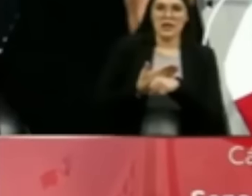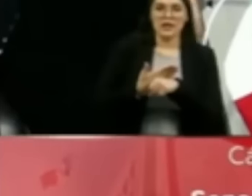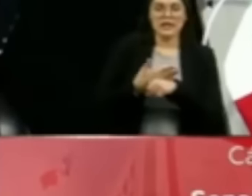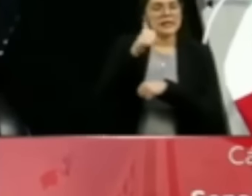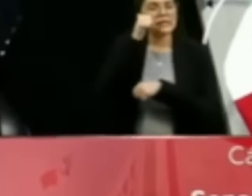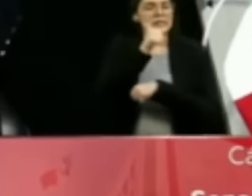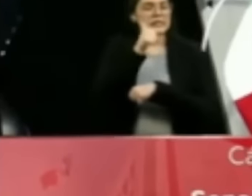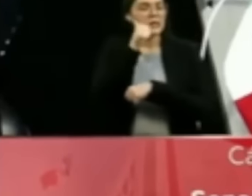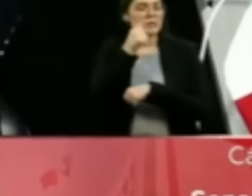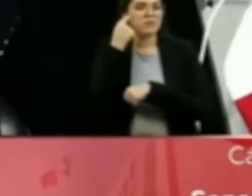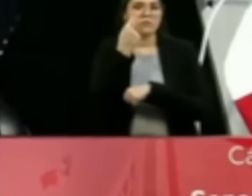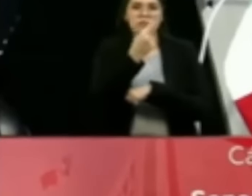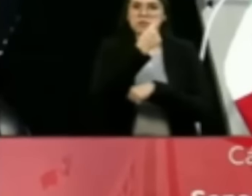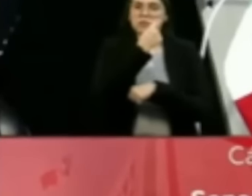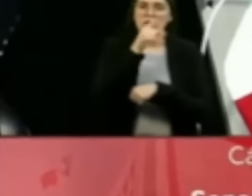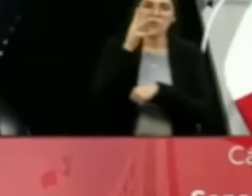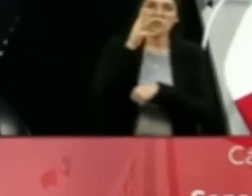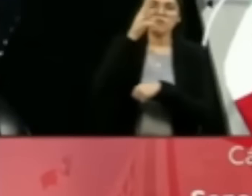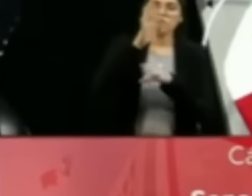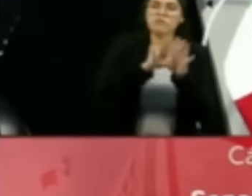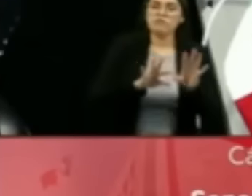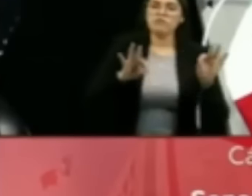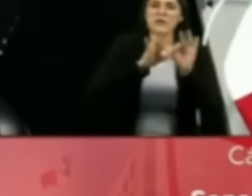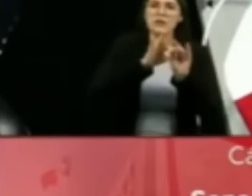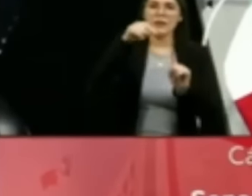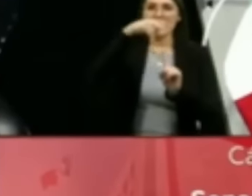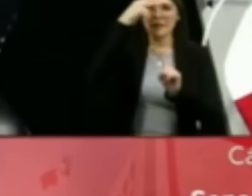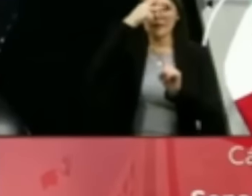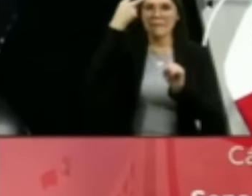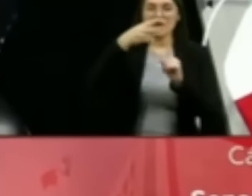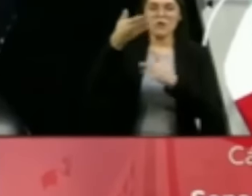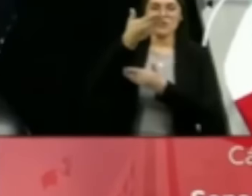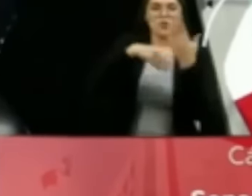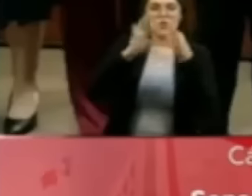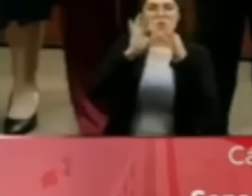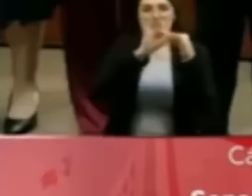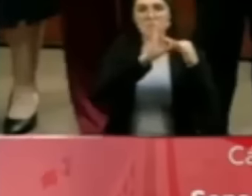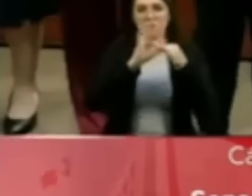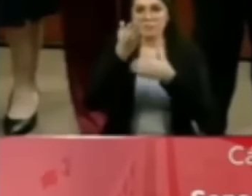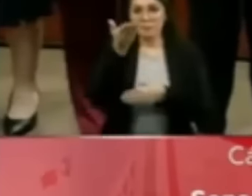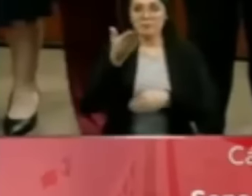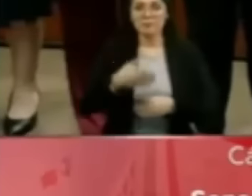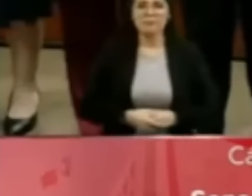mirando en todo por el bien y prosperidad de la Unión?